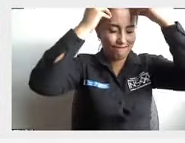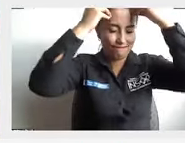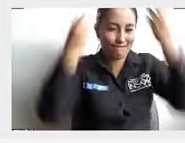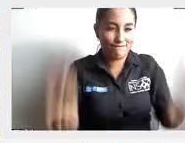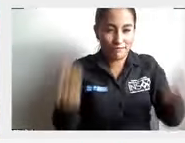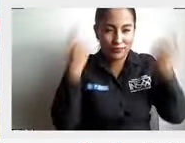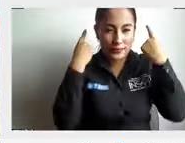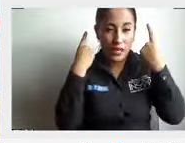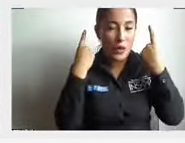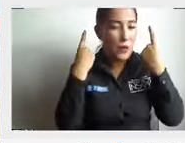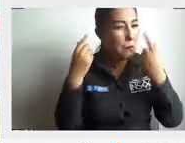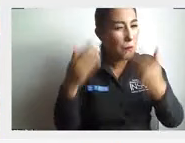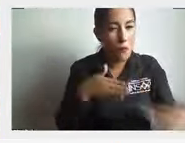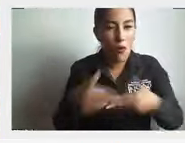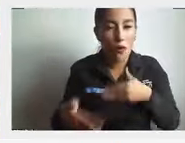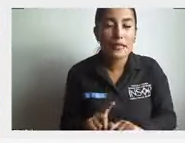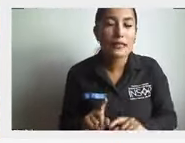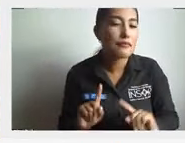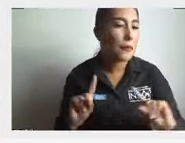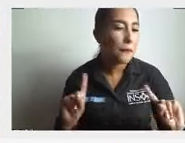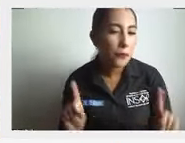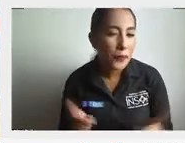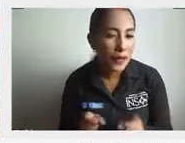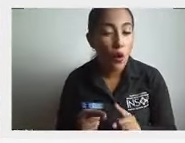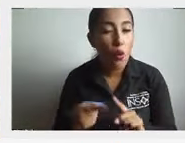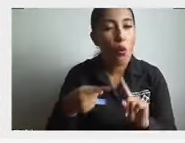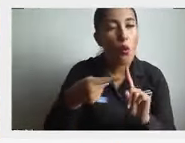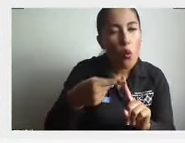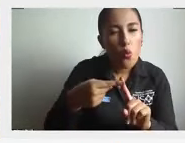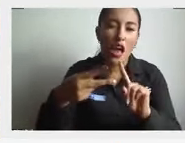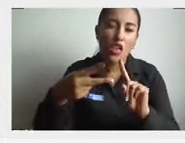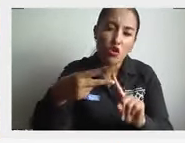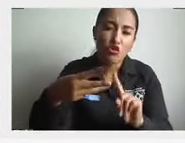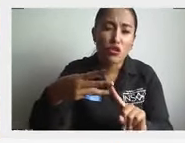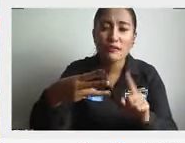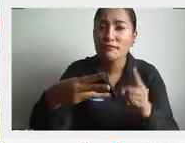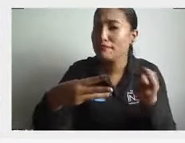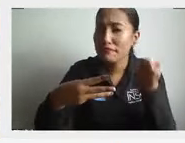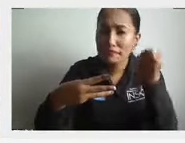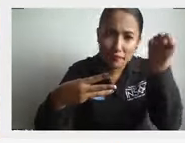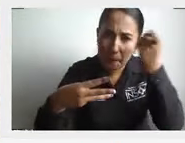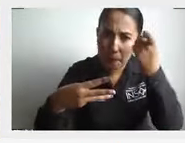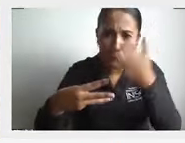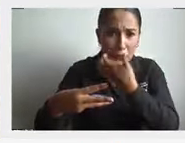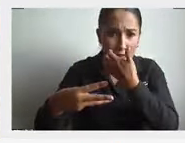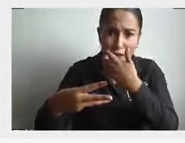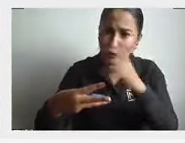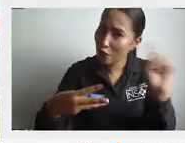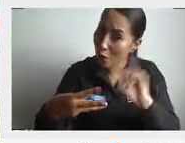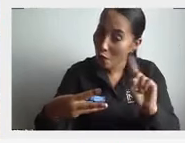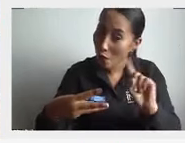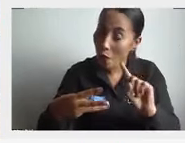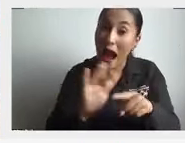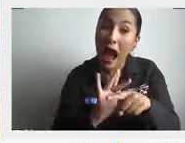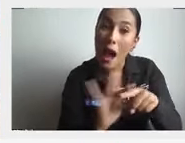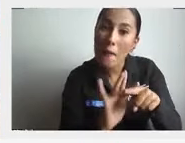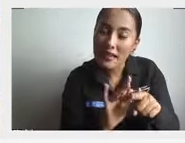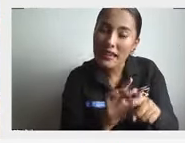en esta cuarentena, pero que van a ser totalmente funcionales. ¿Para quién? Para la persona con discapacidad, pero para todo